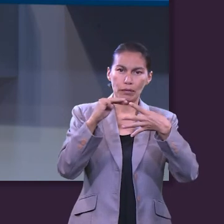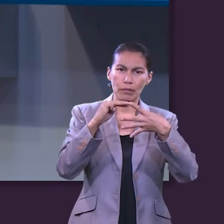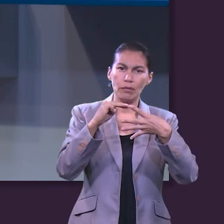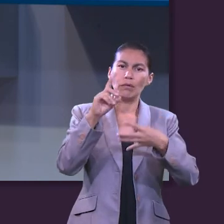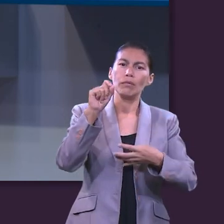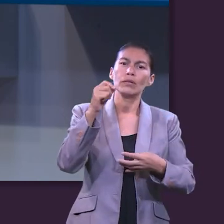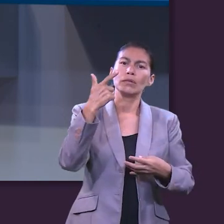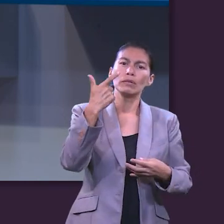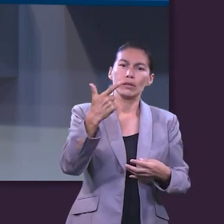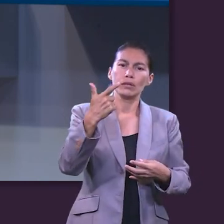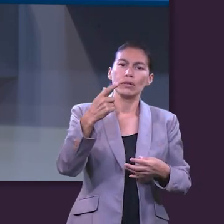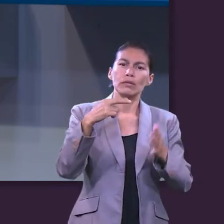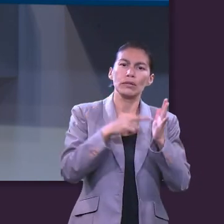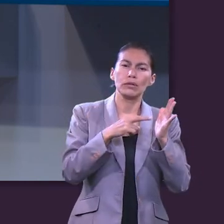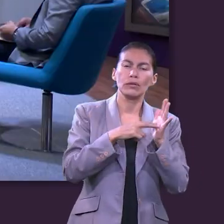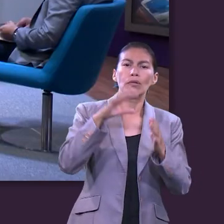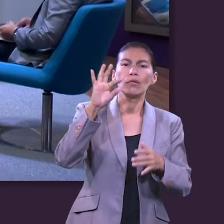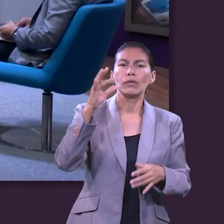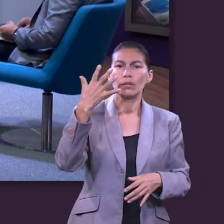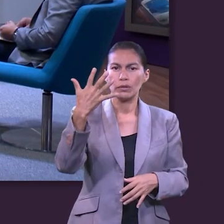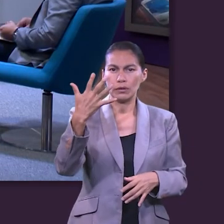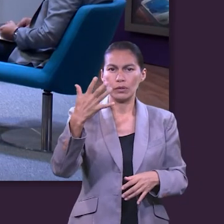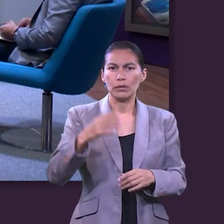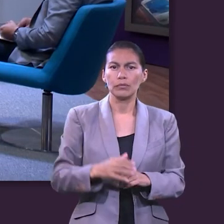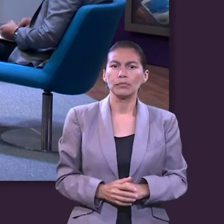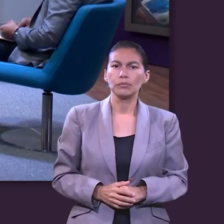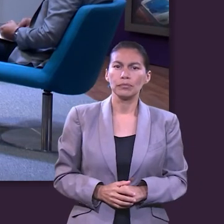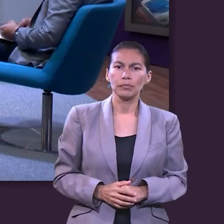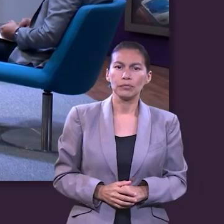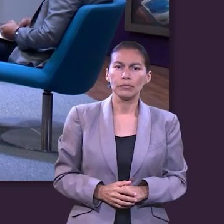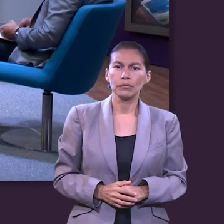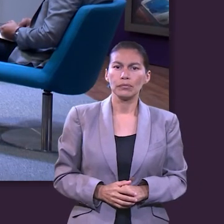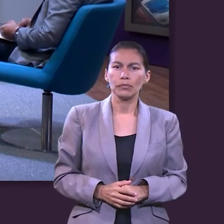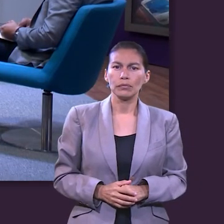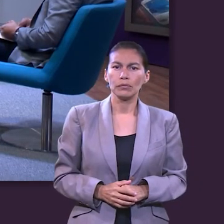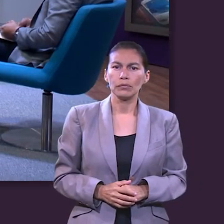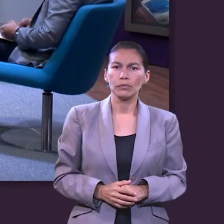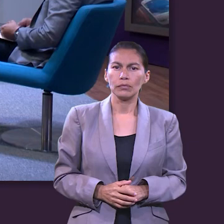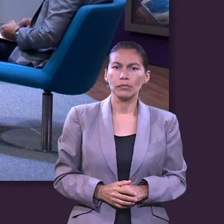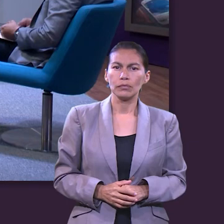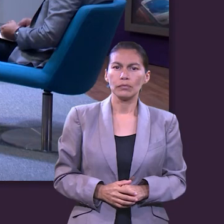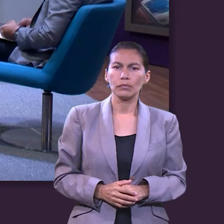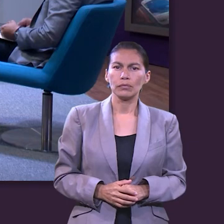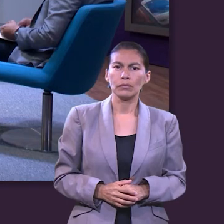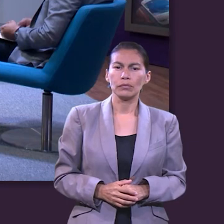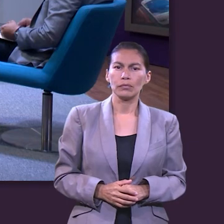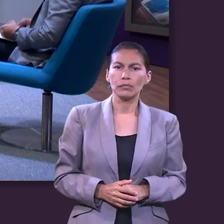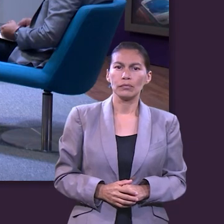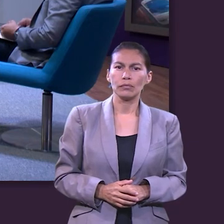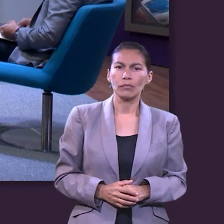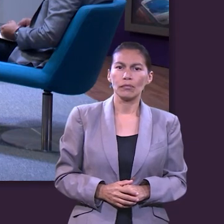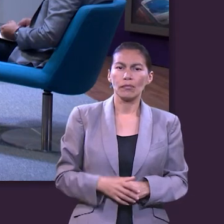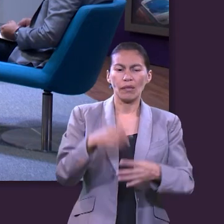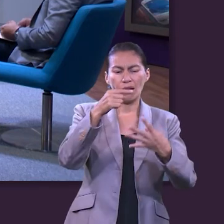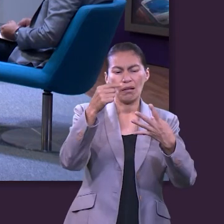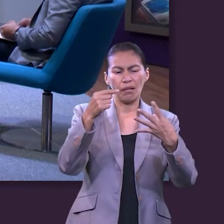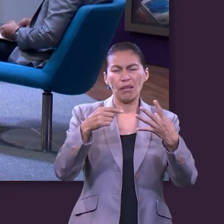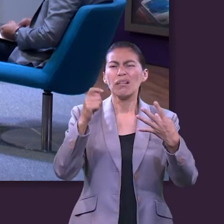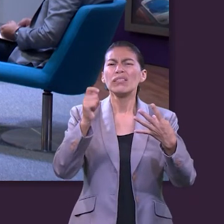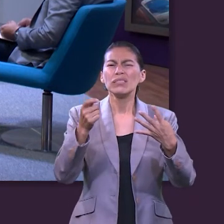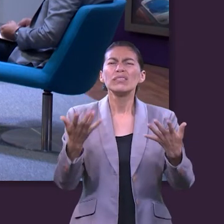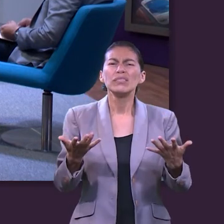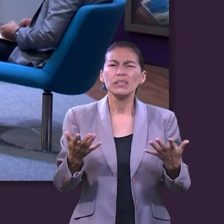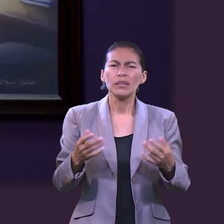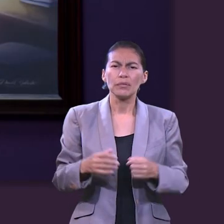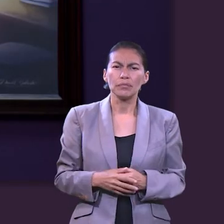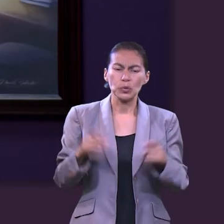Mateo 27.45 y tratar de definir qué sentido podemos encontrar a cada uno de estos eventos,